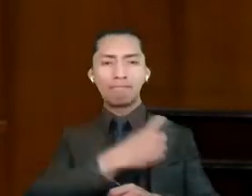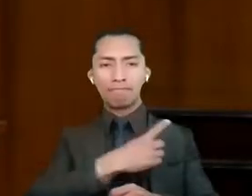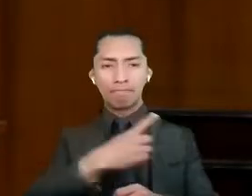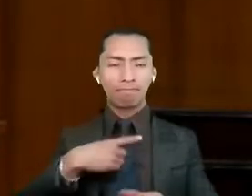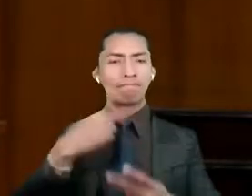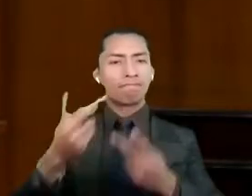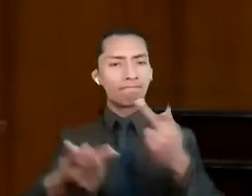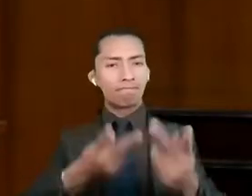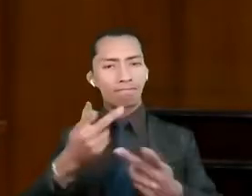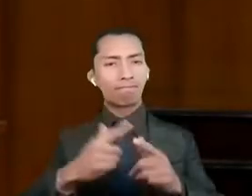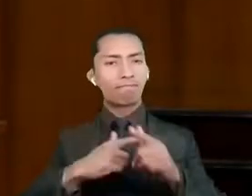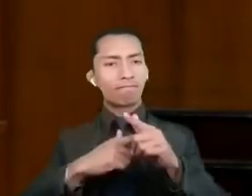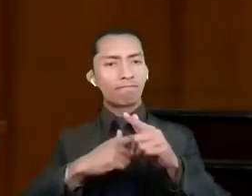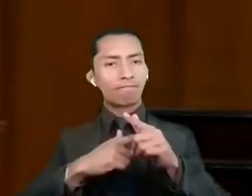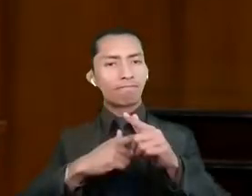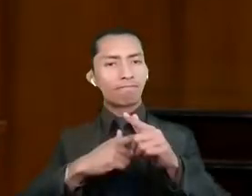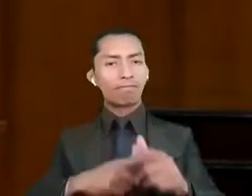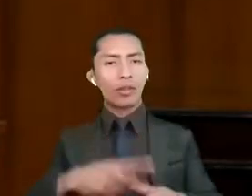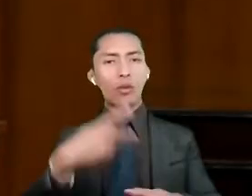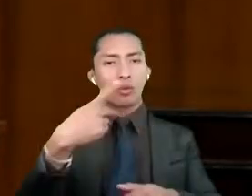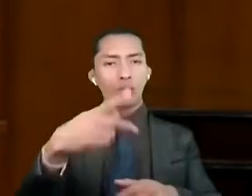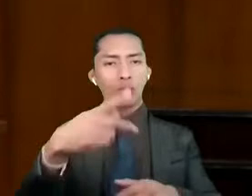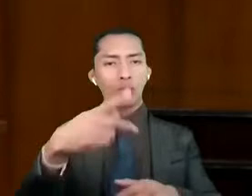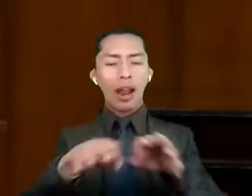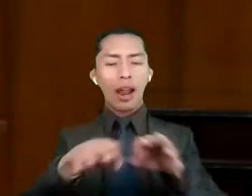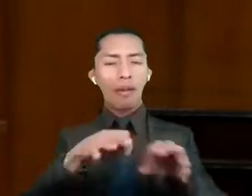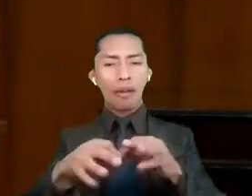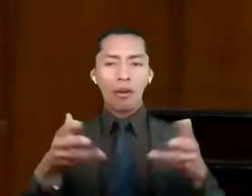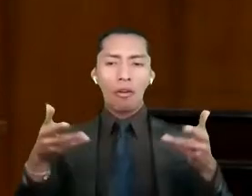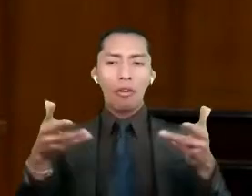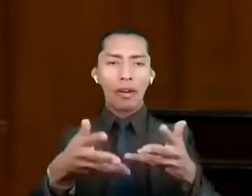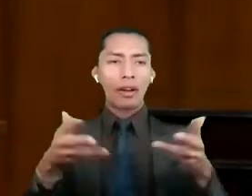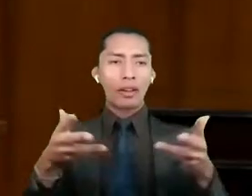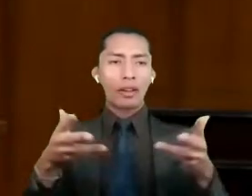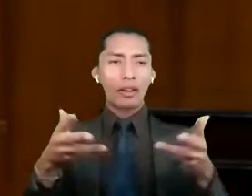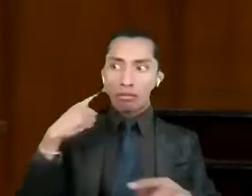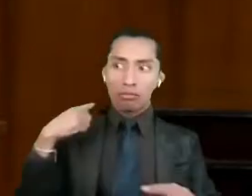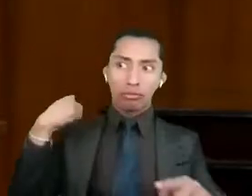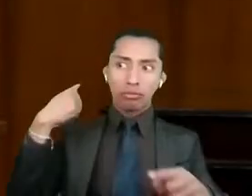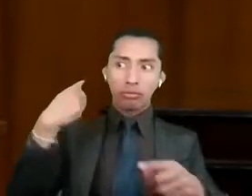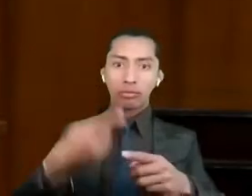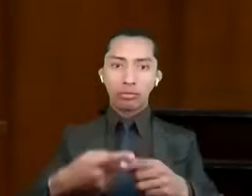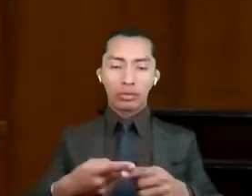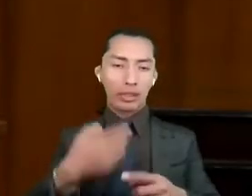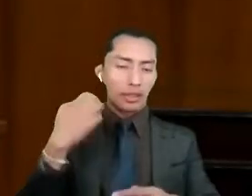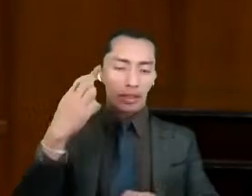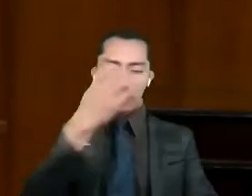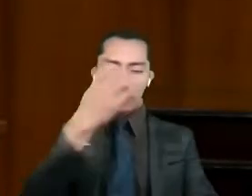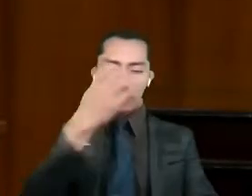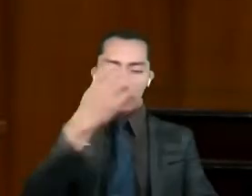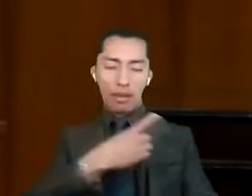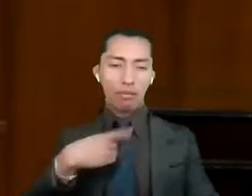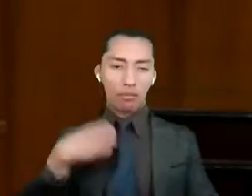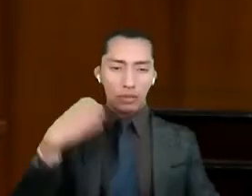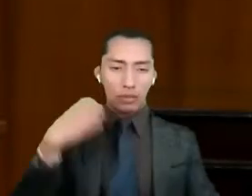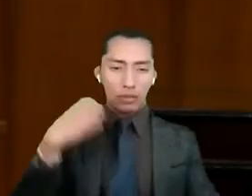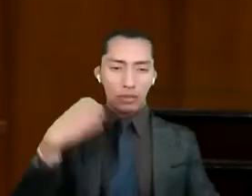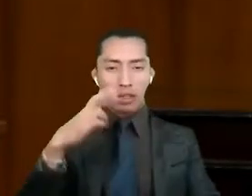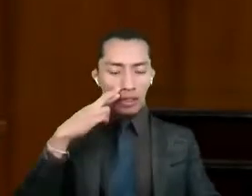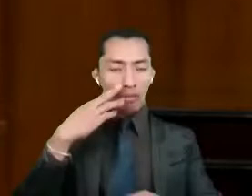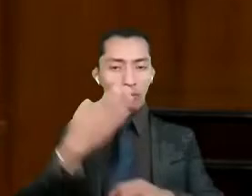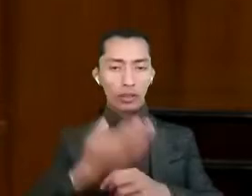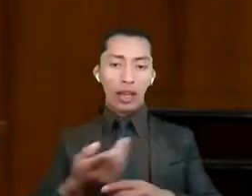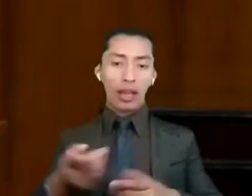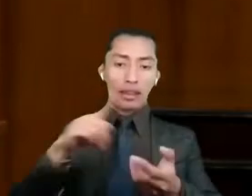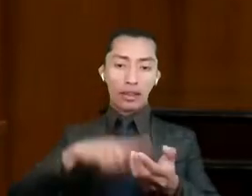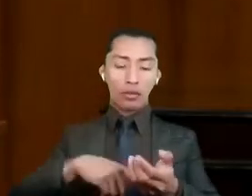firmes sobre el trabajo realizado en este tiempo. Como responsable de la política interior